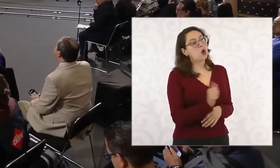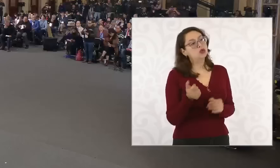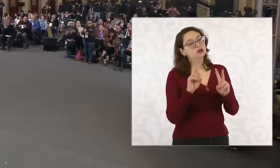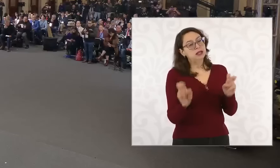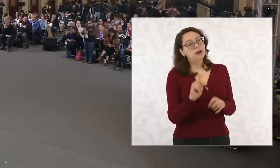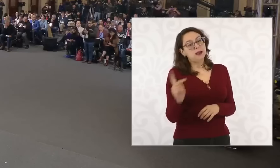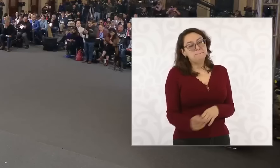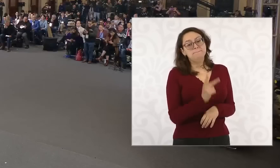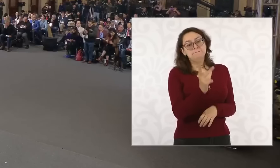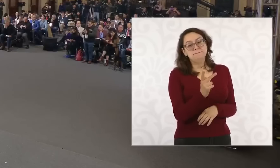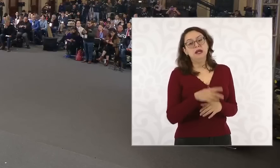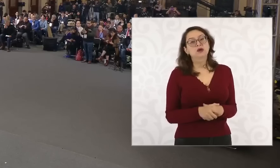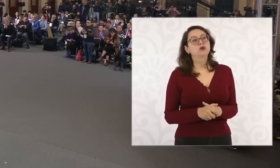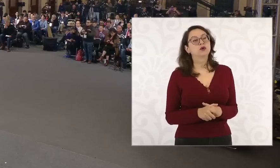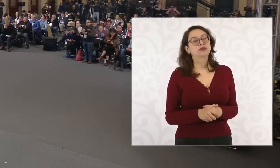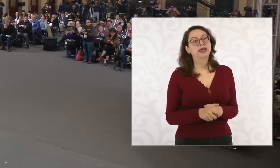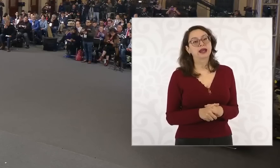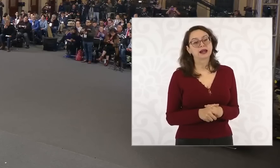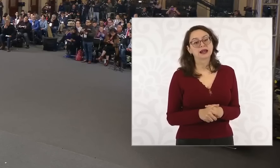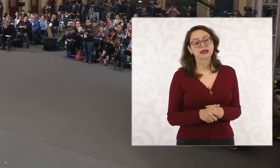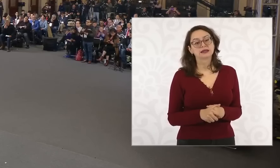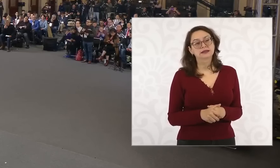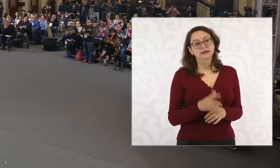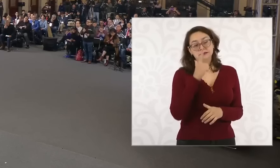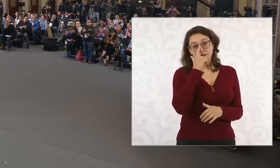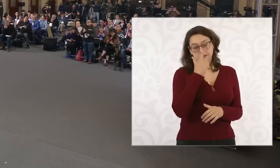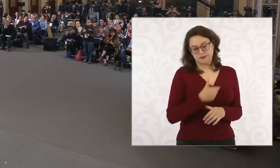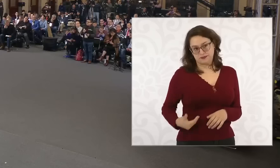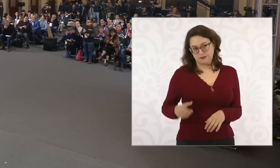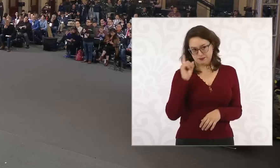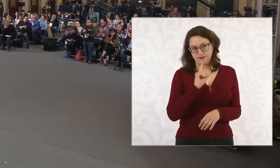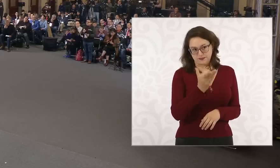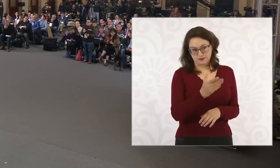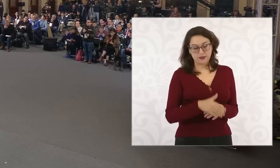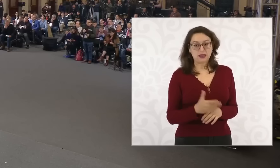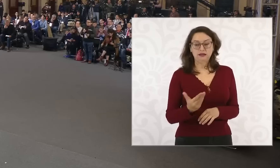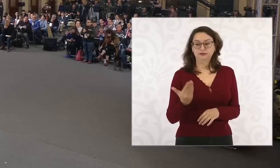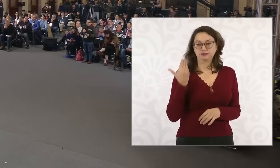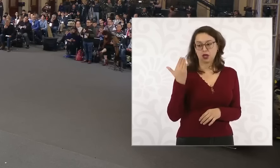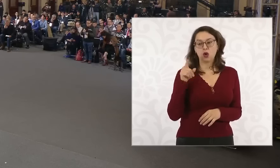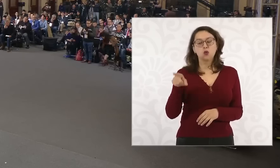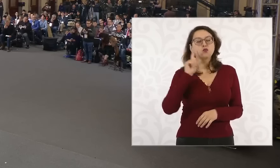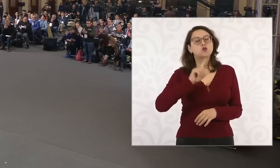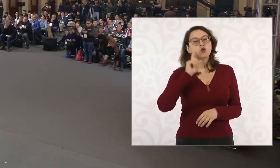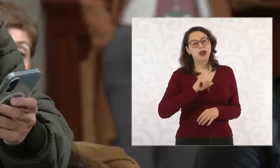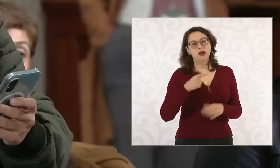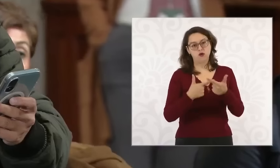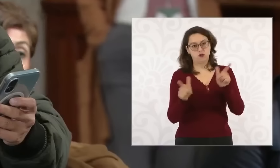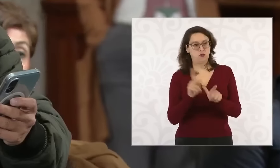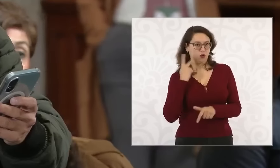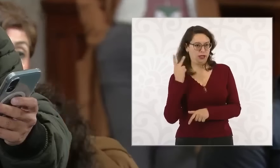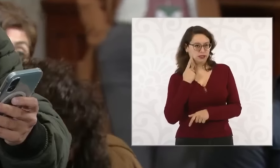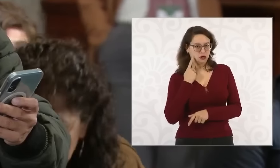presidenta, preguntarle su opinión sobre esta publicación que hizo la presidenta de Morena, Luisa María Alcalde,